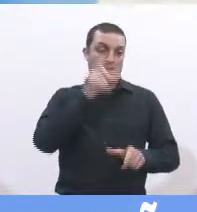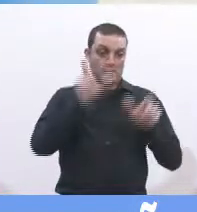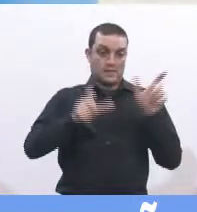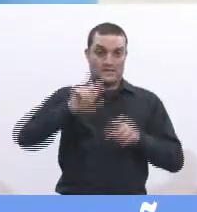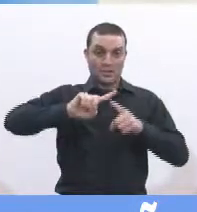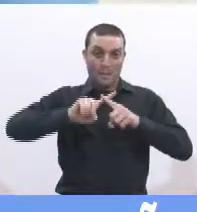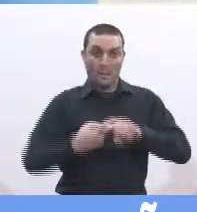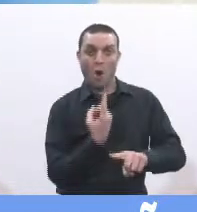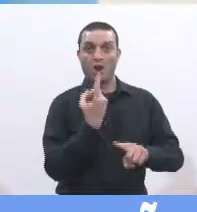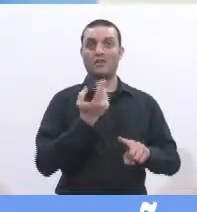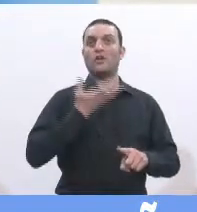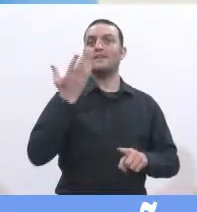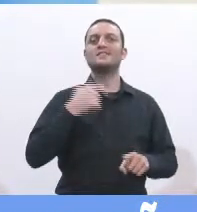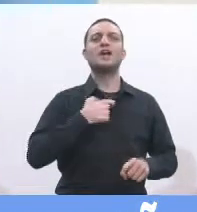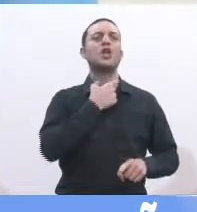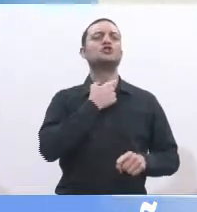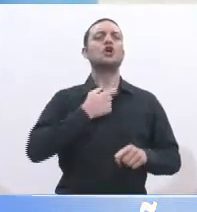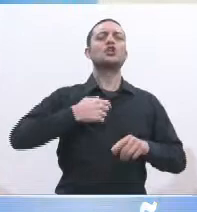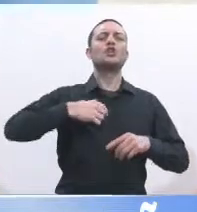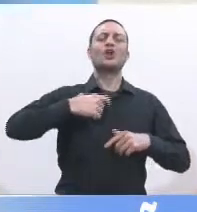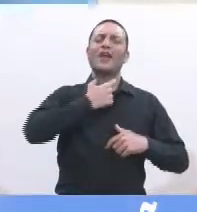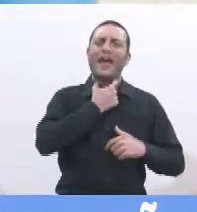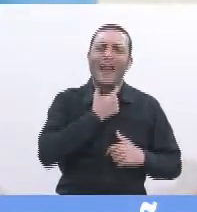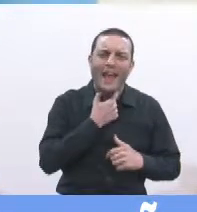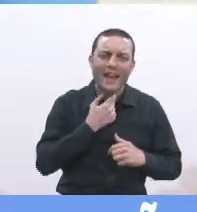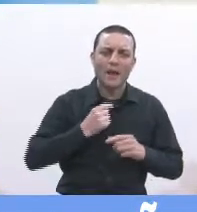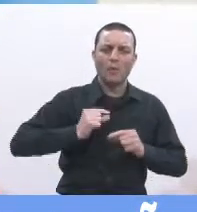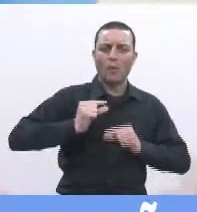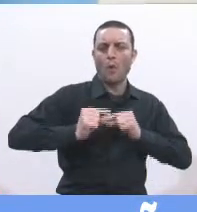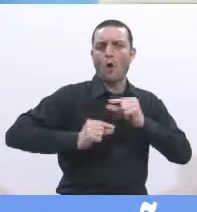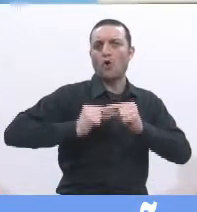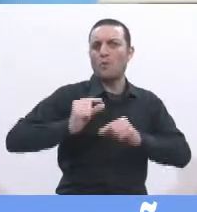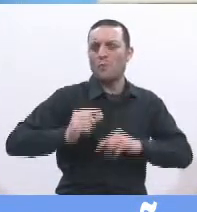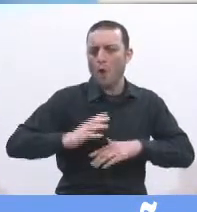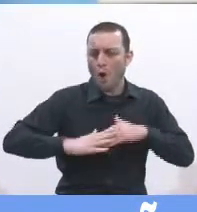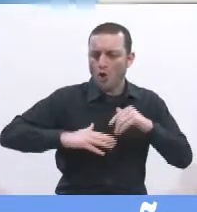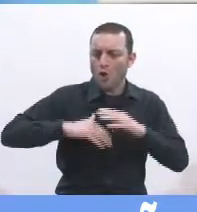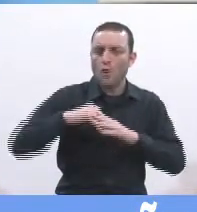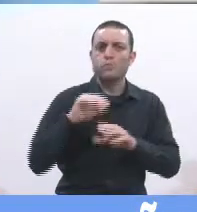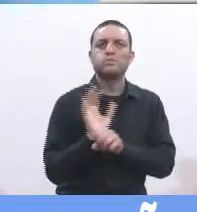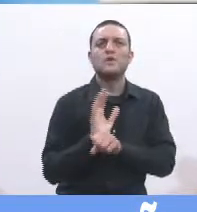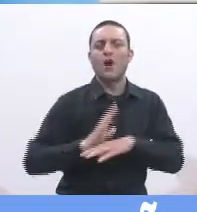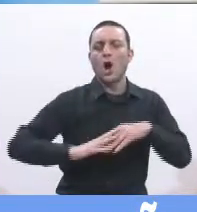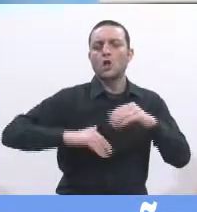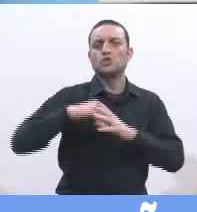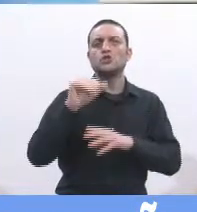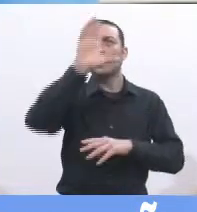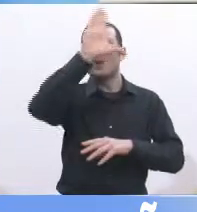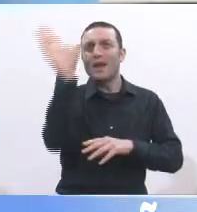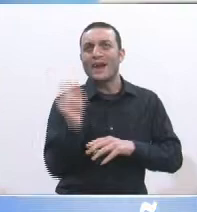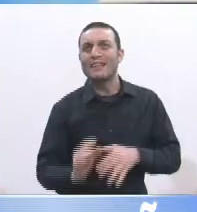construir una Argentina basada en el diálogo y en el consenso, lamento decirle a todos los argentinos que están